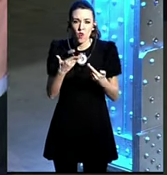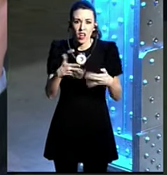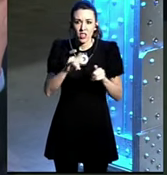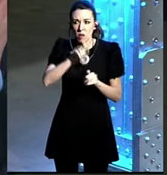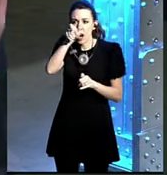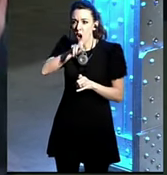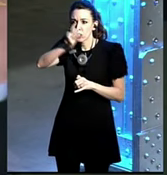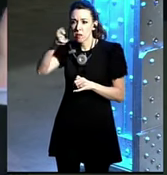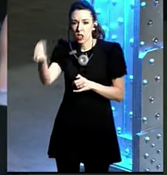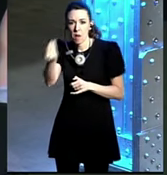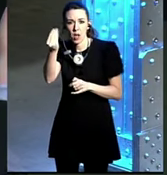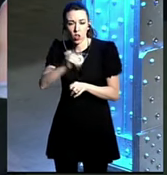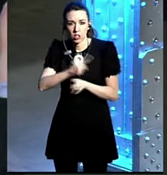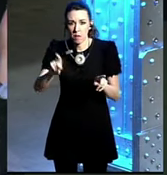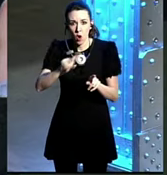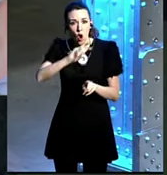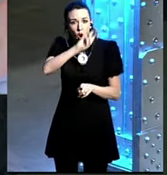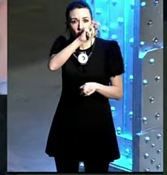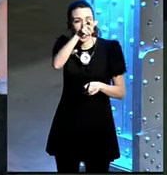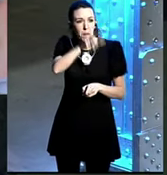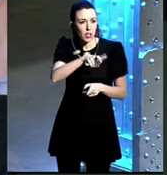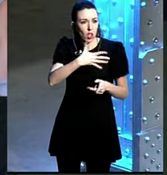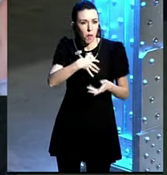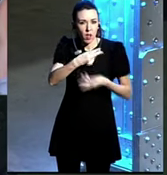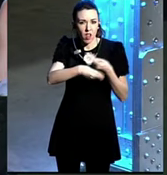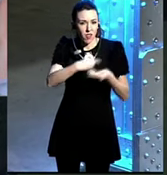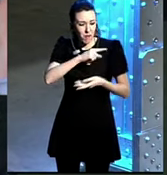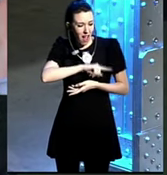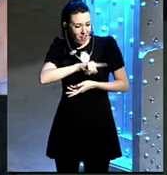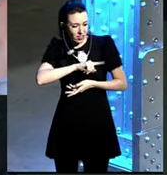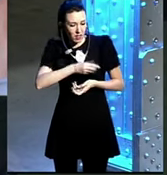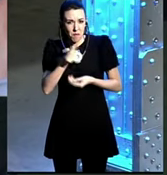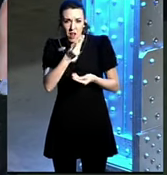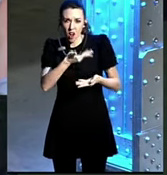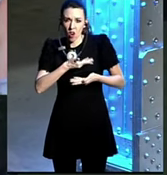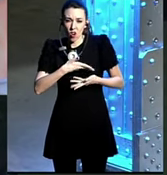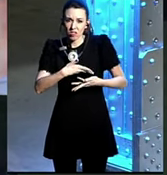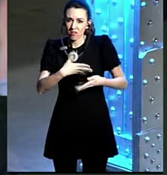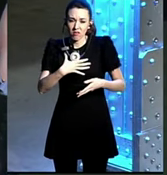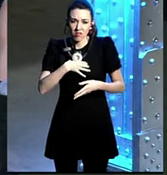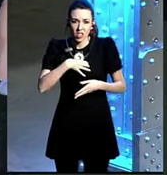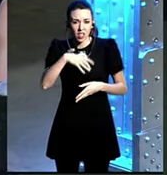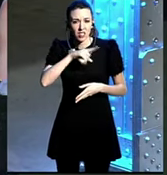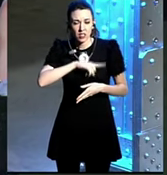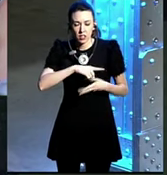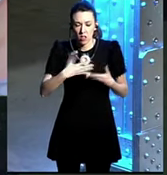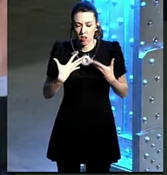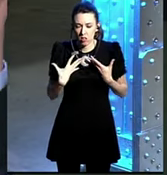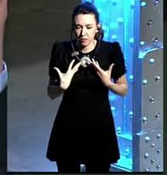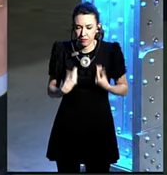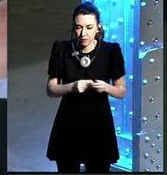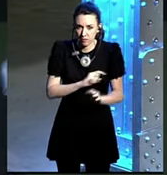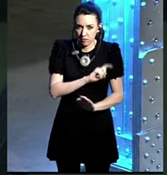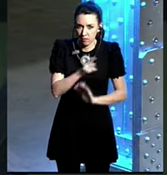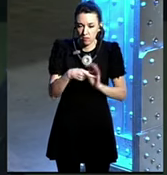que otros se sientan mejor. No hay nada que otros puedan hacer para que tú te sientas mejor. O es un sentido de desolación